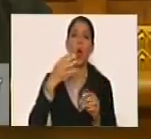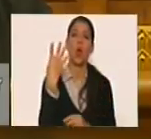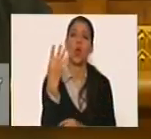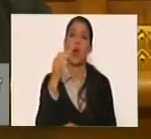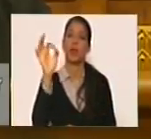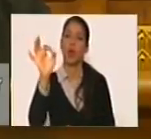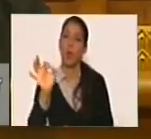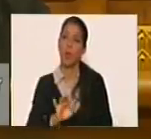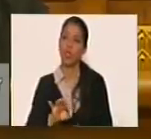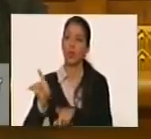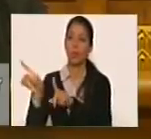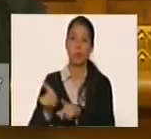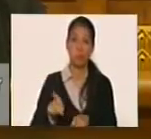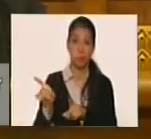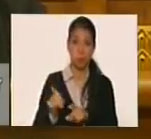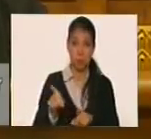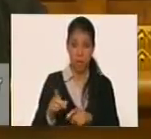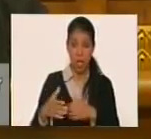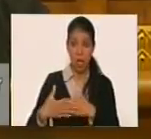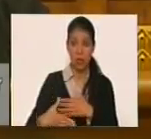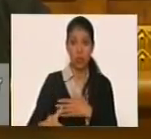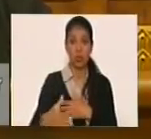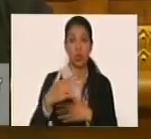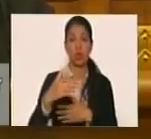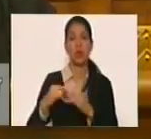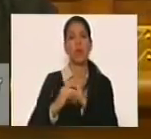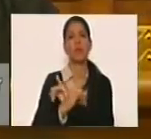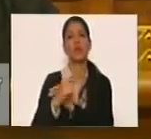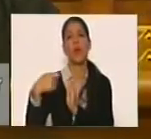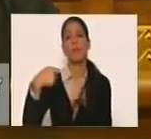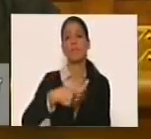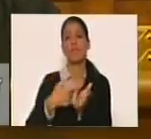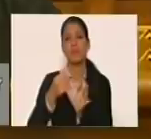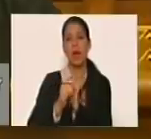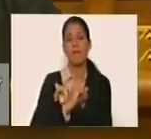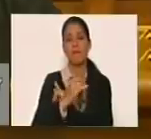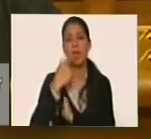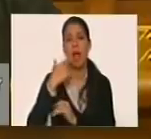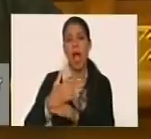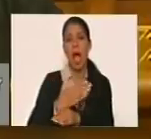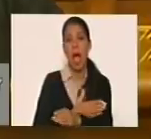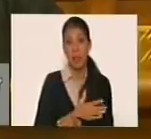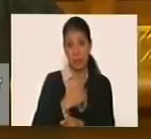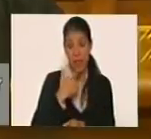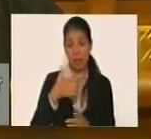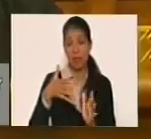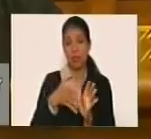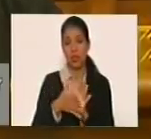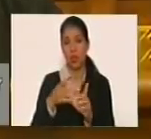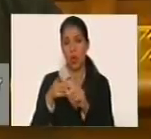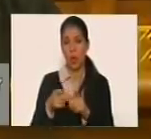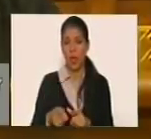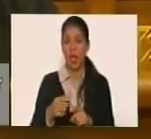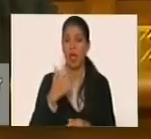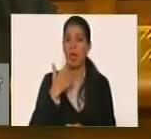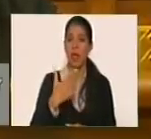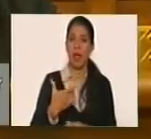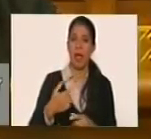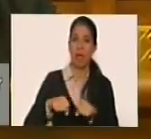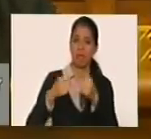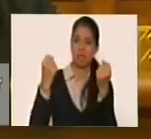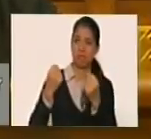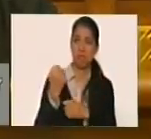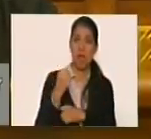brutos causados en el ejercicio fiscal inmediatamente anterior a aquel en el cual se cometió